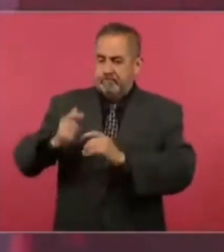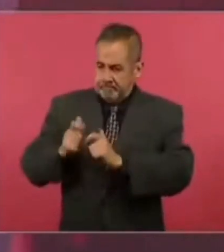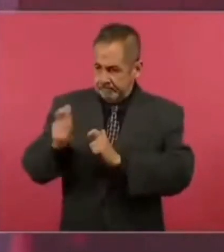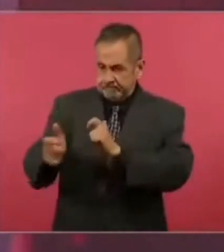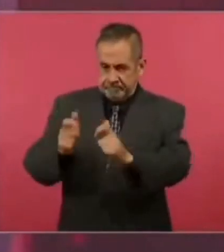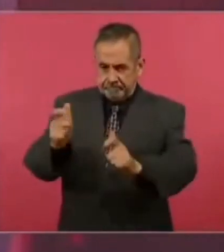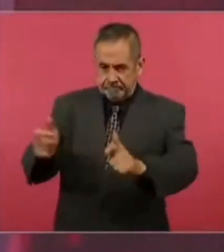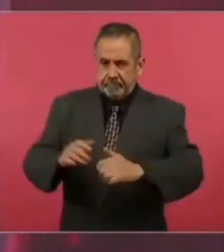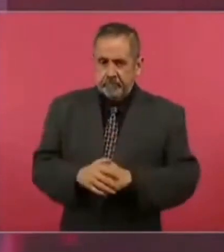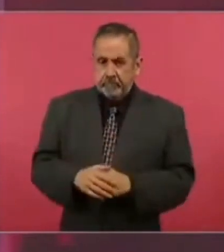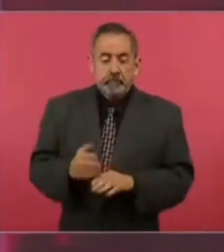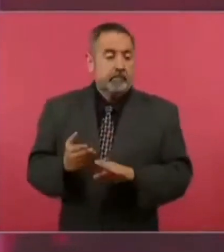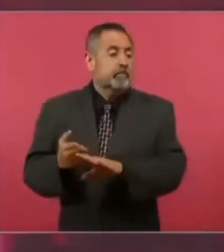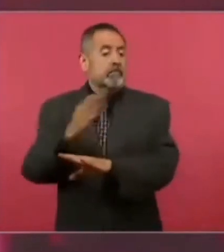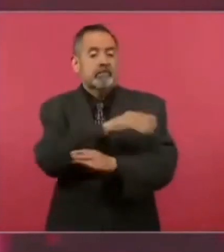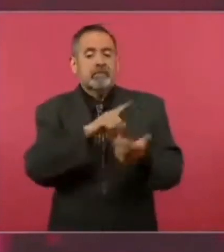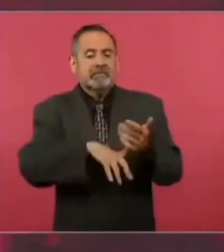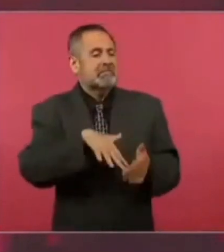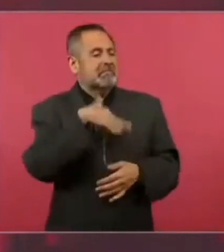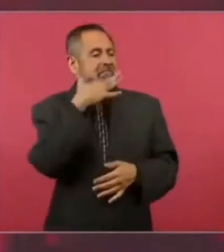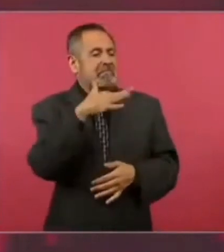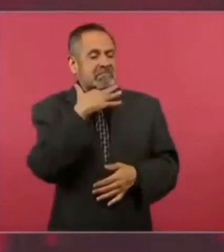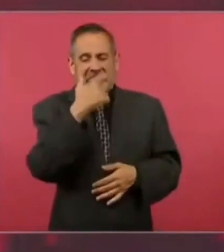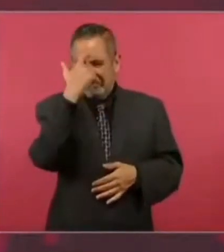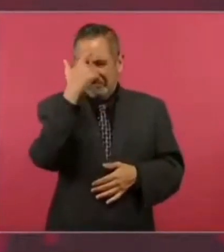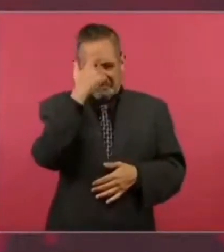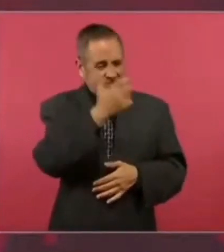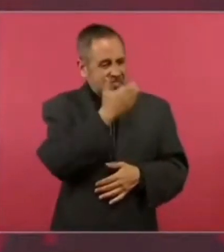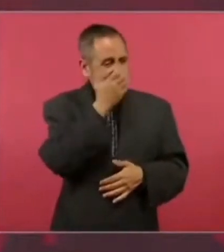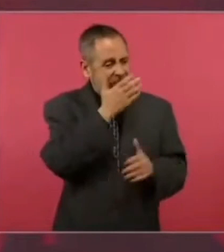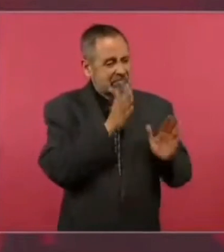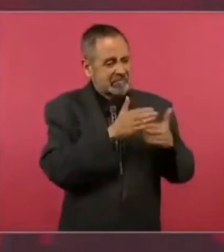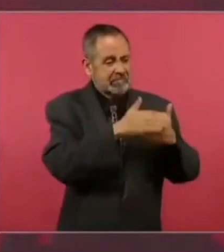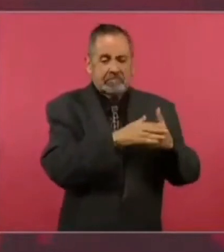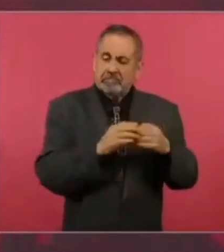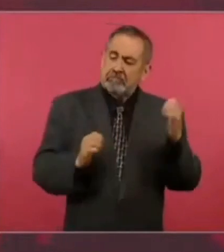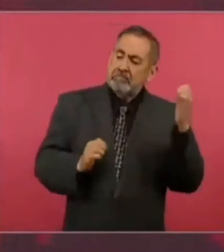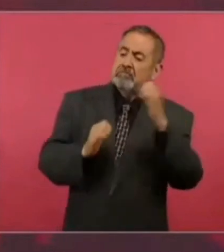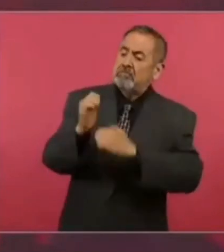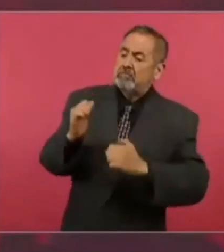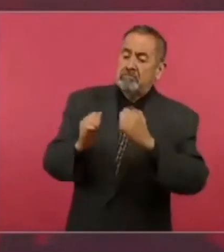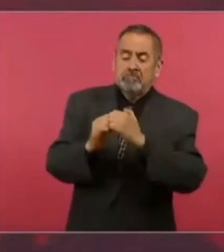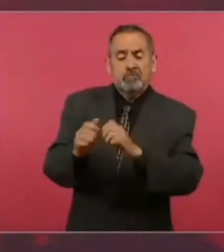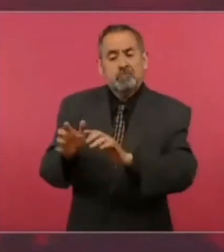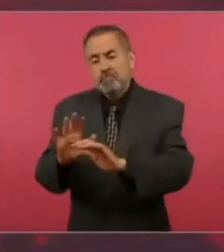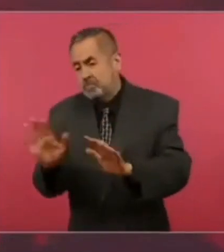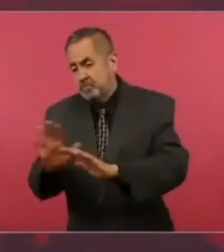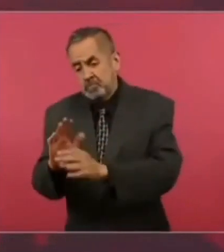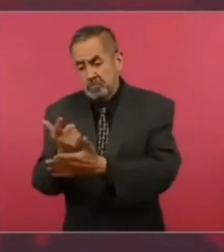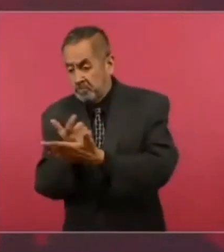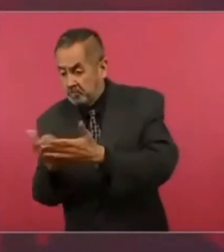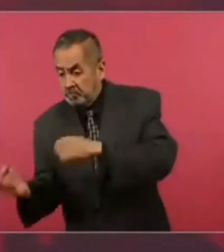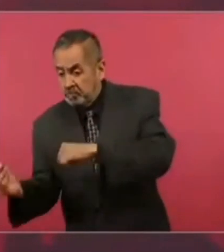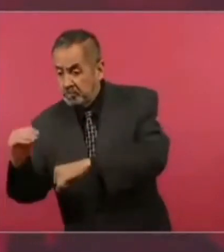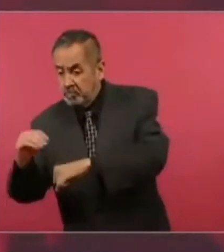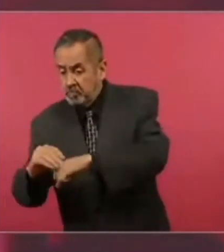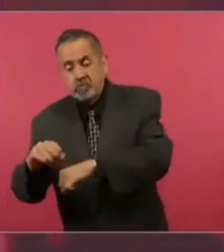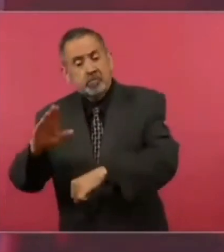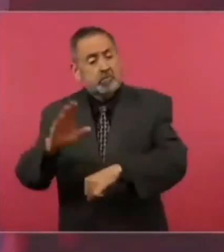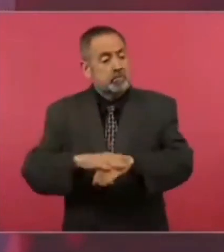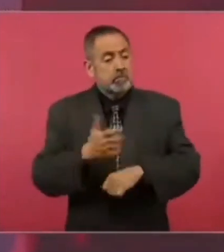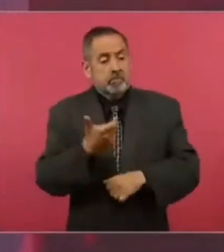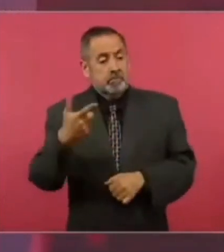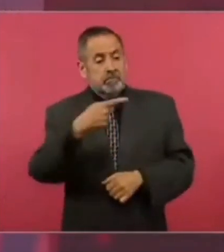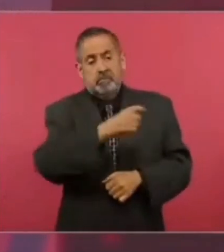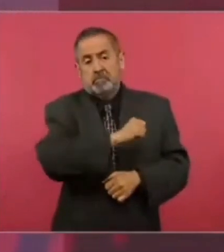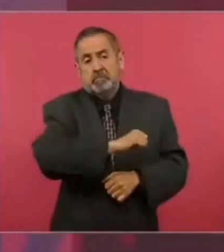porque los tecnócratas corruptos, conservadores, engañaron de que si se